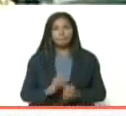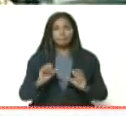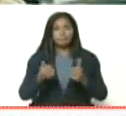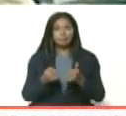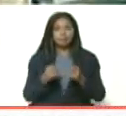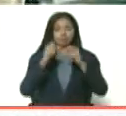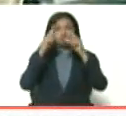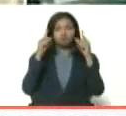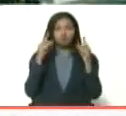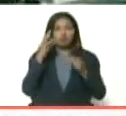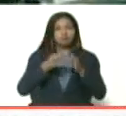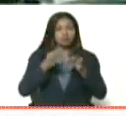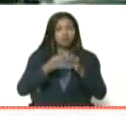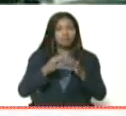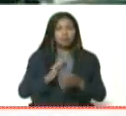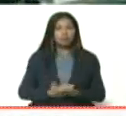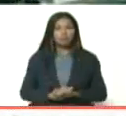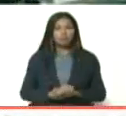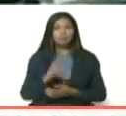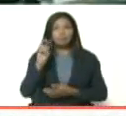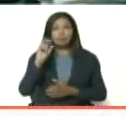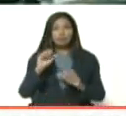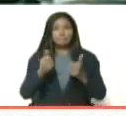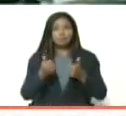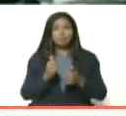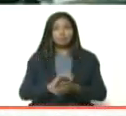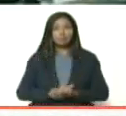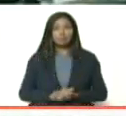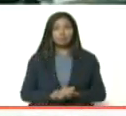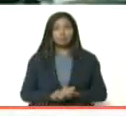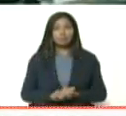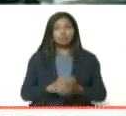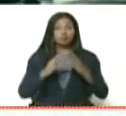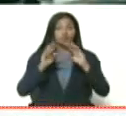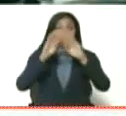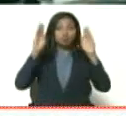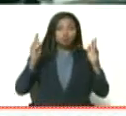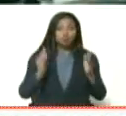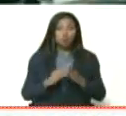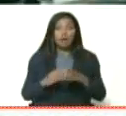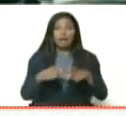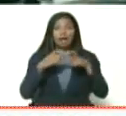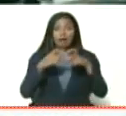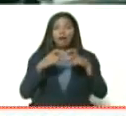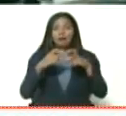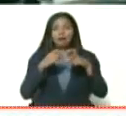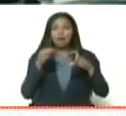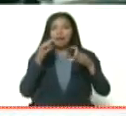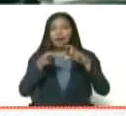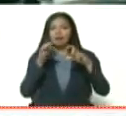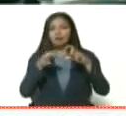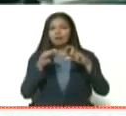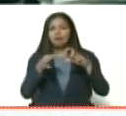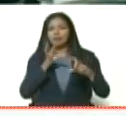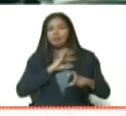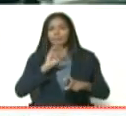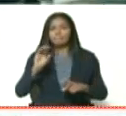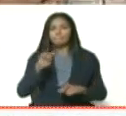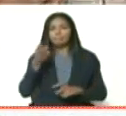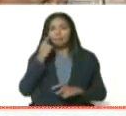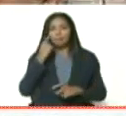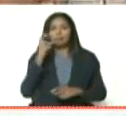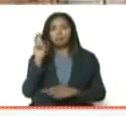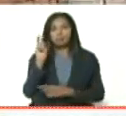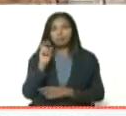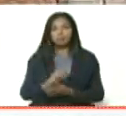las sorpresas de septiembre, el viernes, pendiente. Todo el mundo con su carnet de la patria, muy pendiente el viernes. Cuando